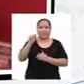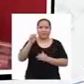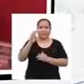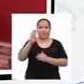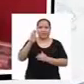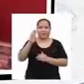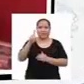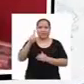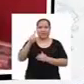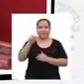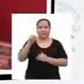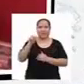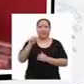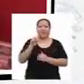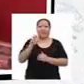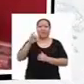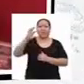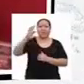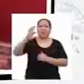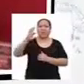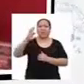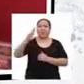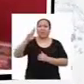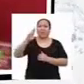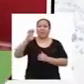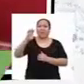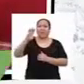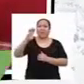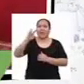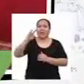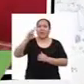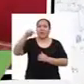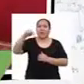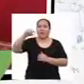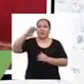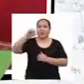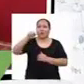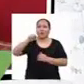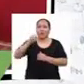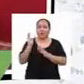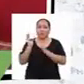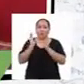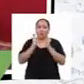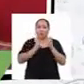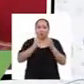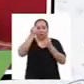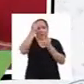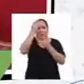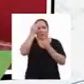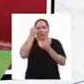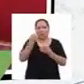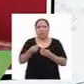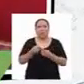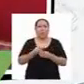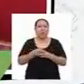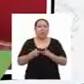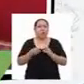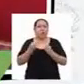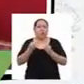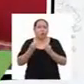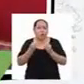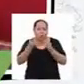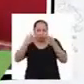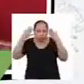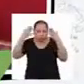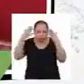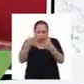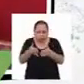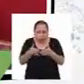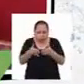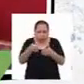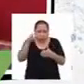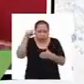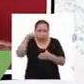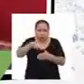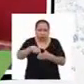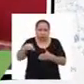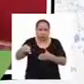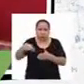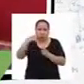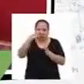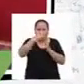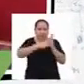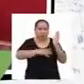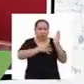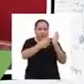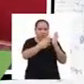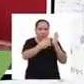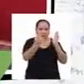ordenar datos, pero ¿cómo podemos tener más certeza de que estamos